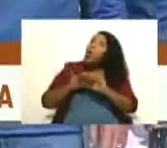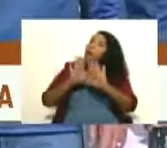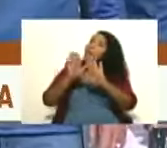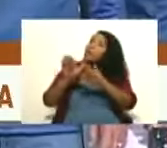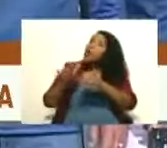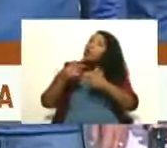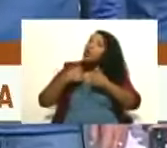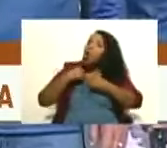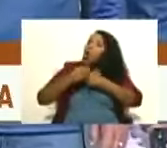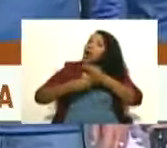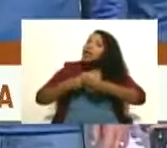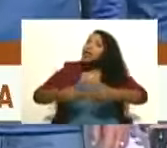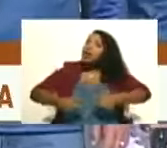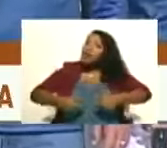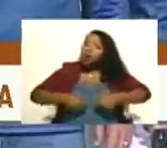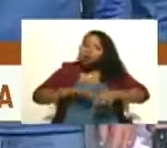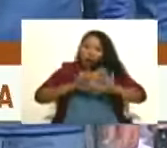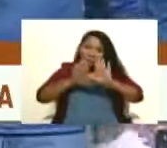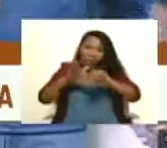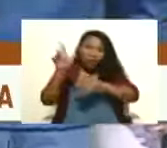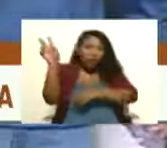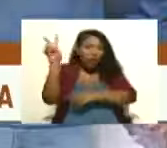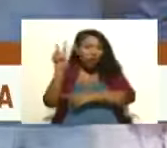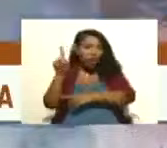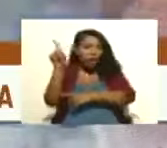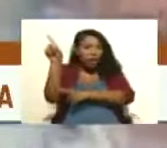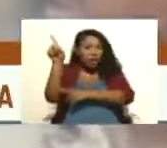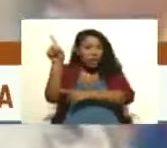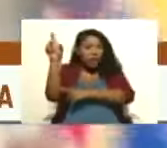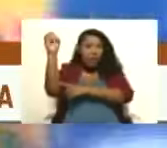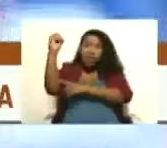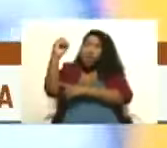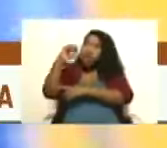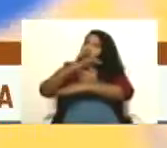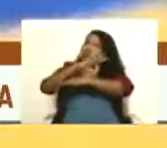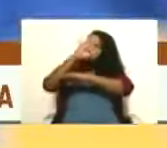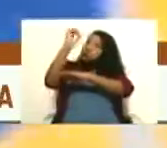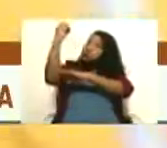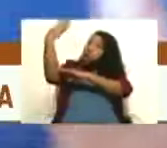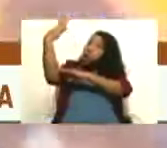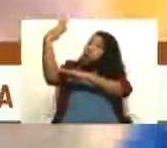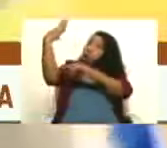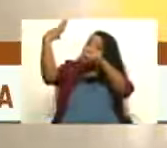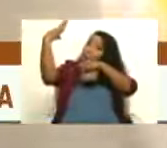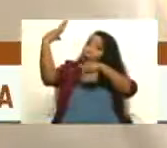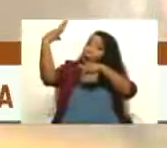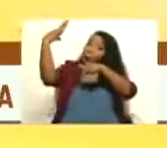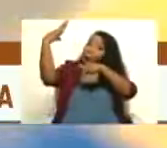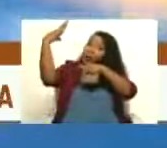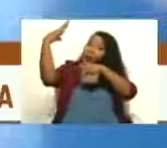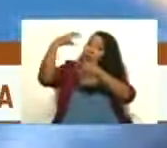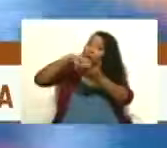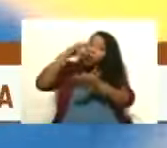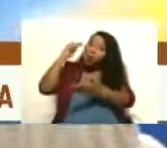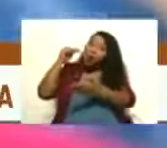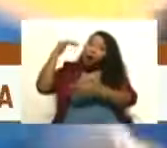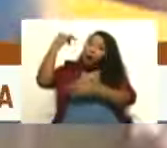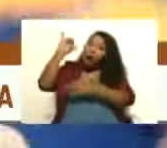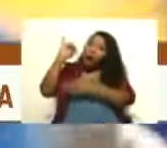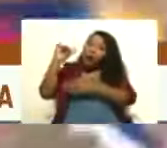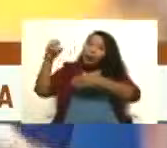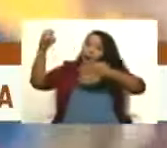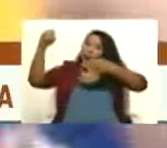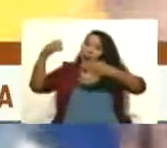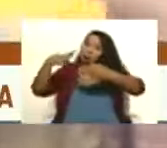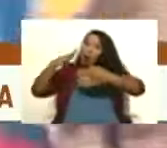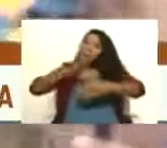yo cumplí con mi patria. Y ese sol que ahora alumbra el Estado Bolívar viene del Esequibo, que